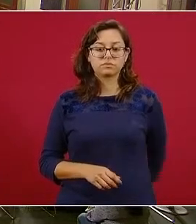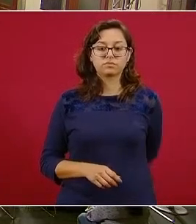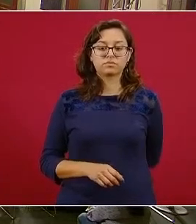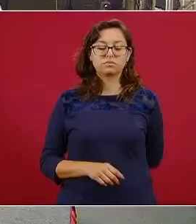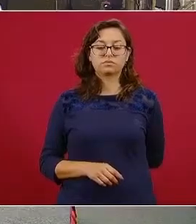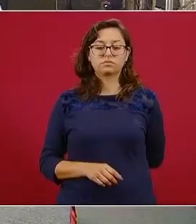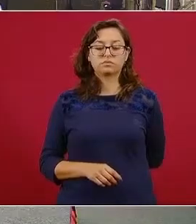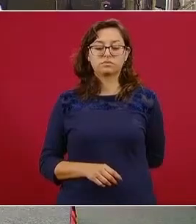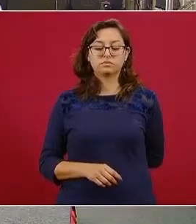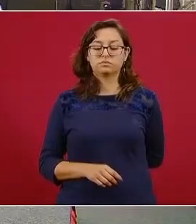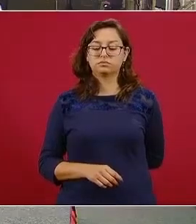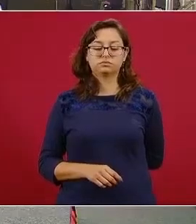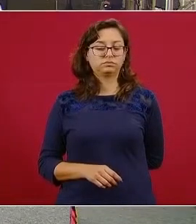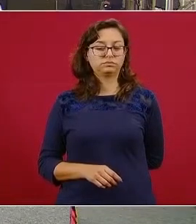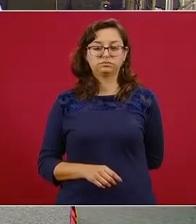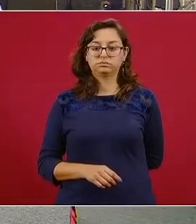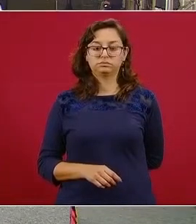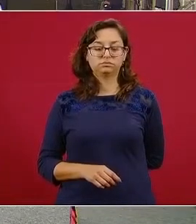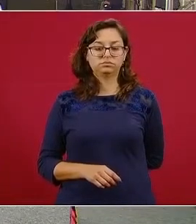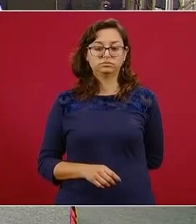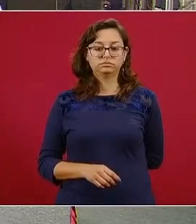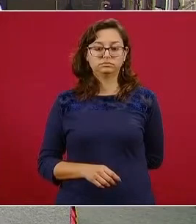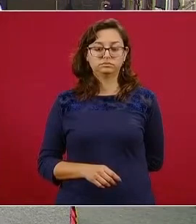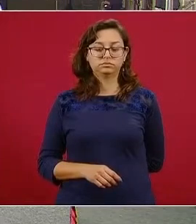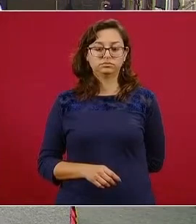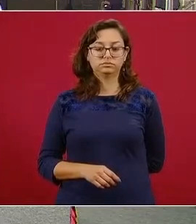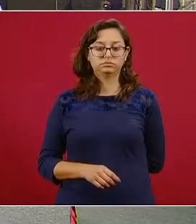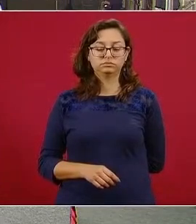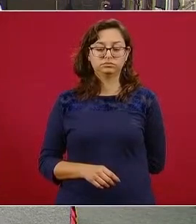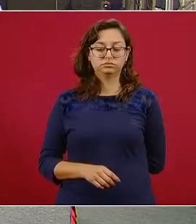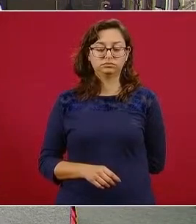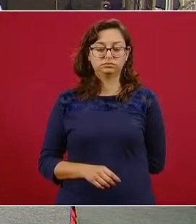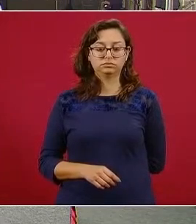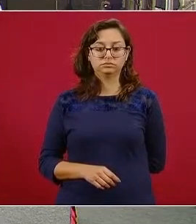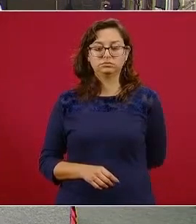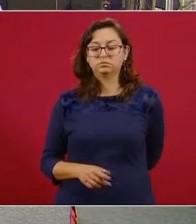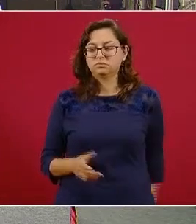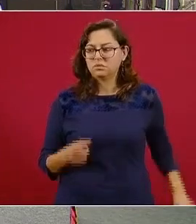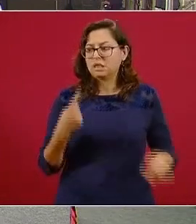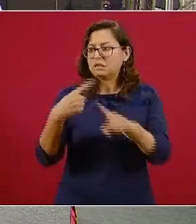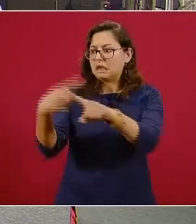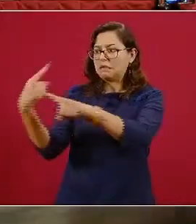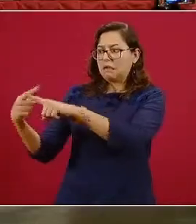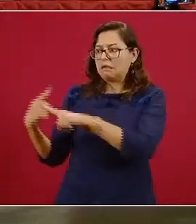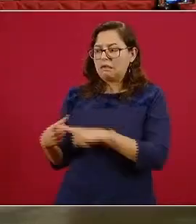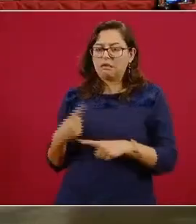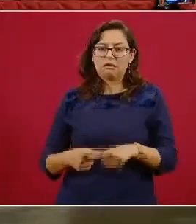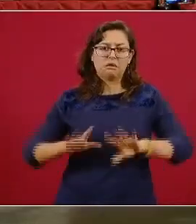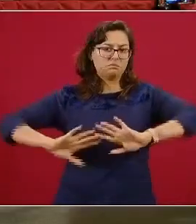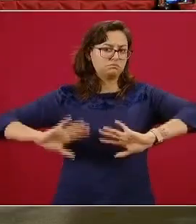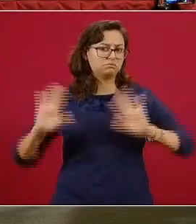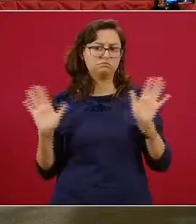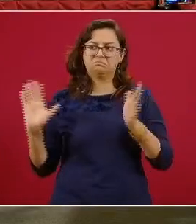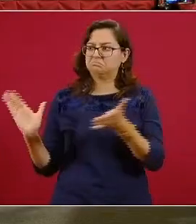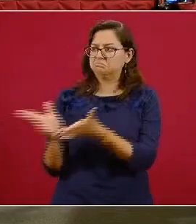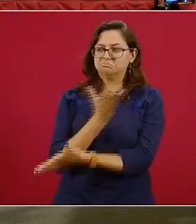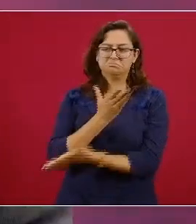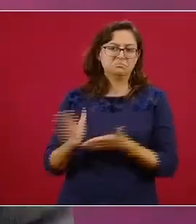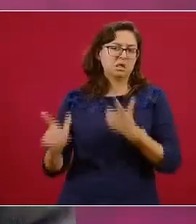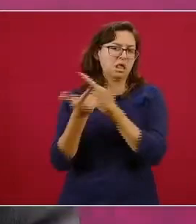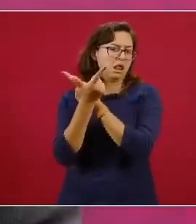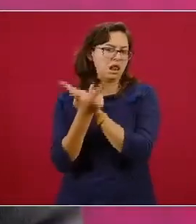No, esto generalmente va a personas indistintamente de su profesión. Los criterios de inclusión y exclusión tienen que ver con